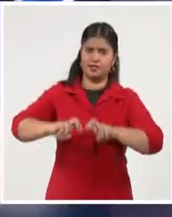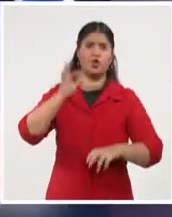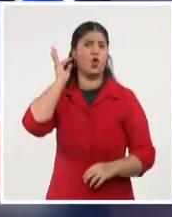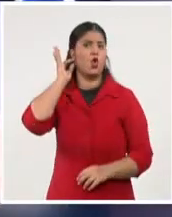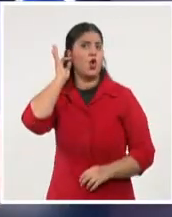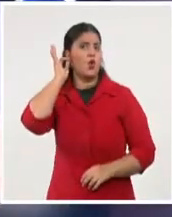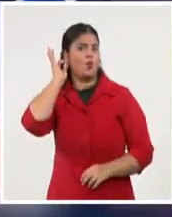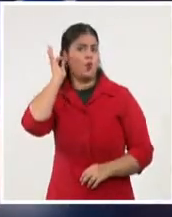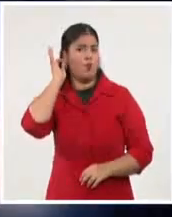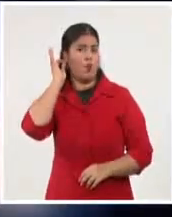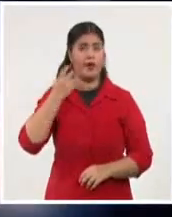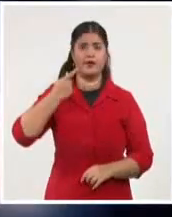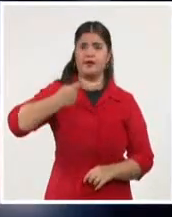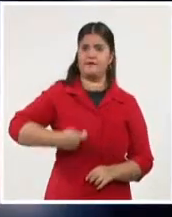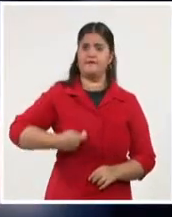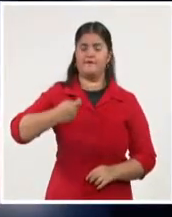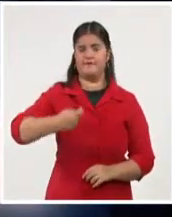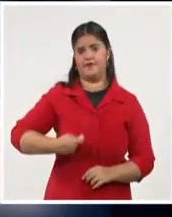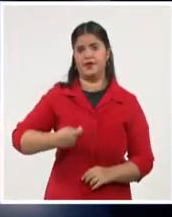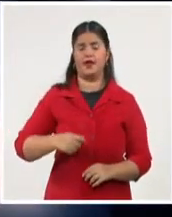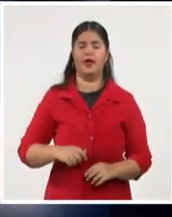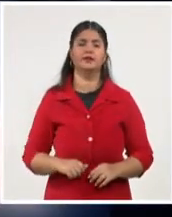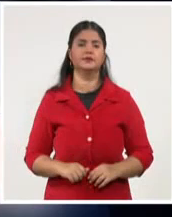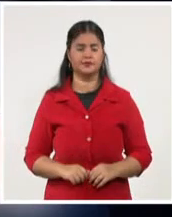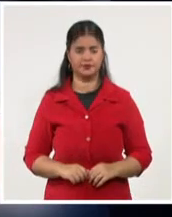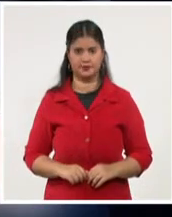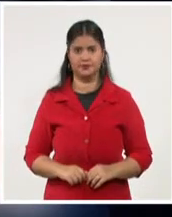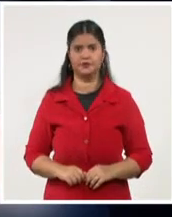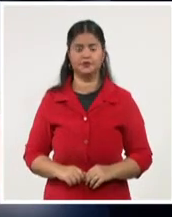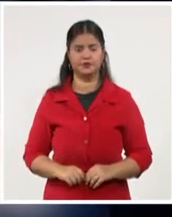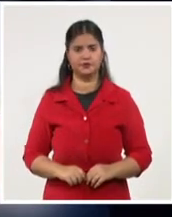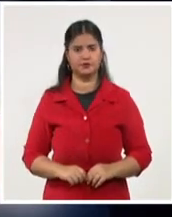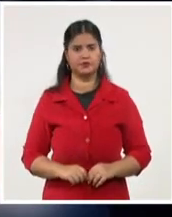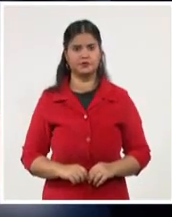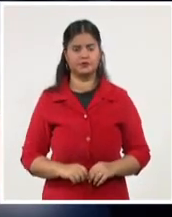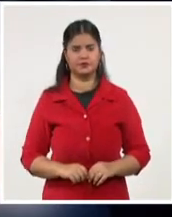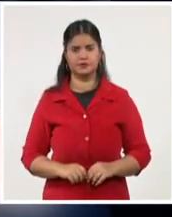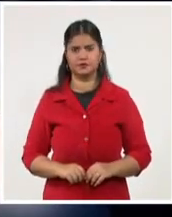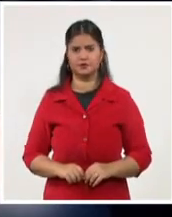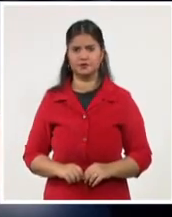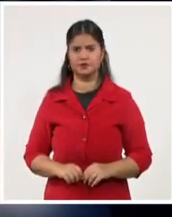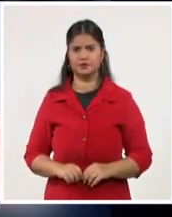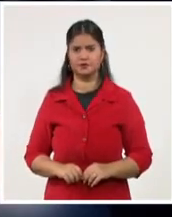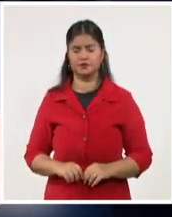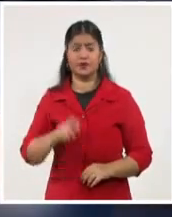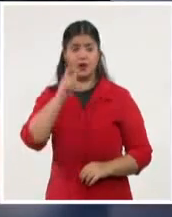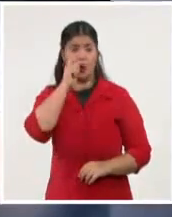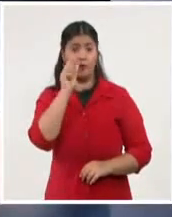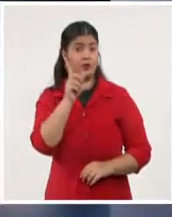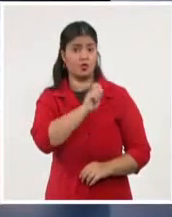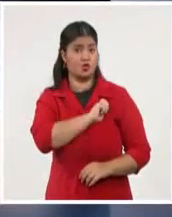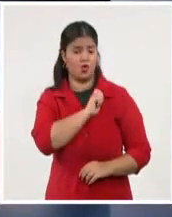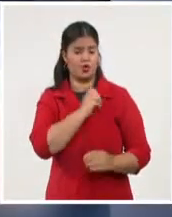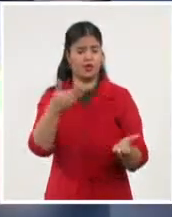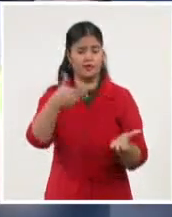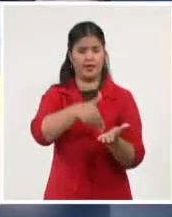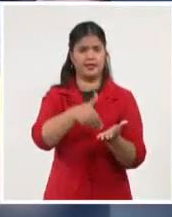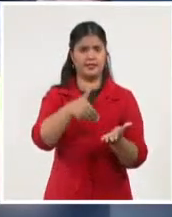esfuerzos legales del expresidente por anular las citaciones presentadas contra él y sus